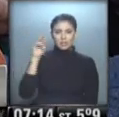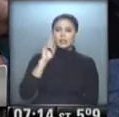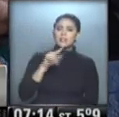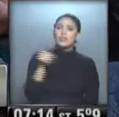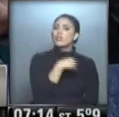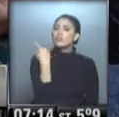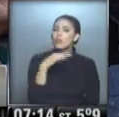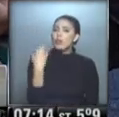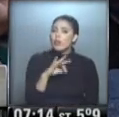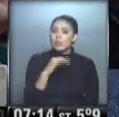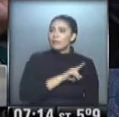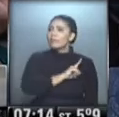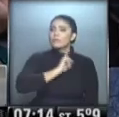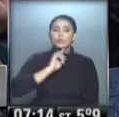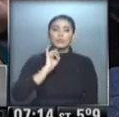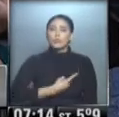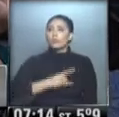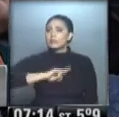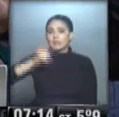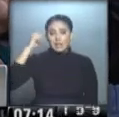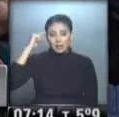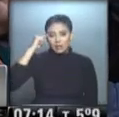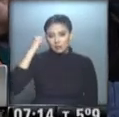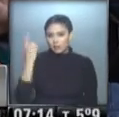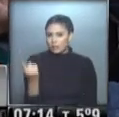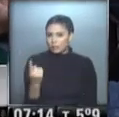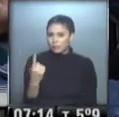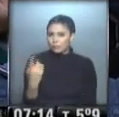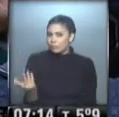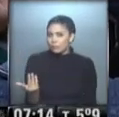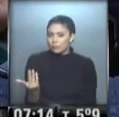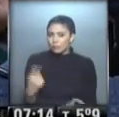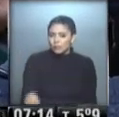que teníamos que mandar al psiquiatra por todas las partes,